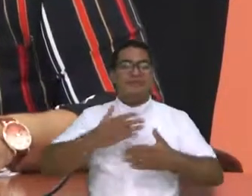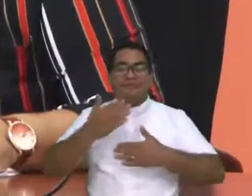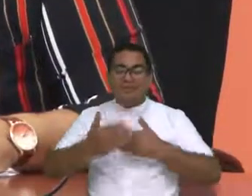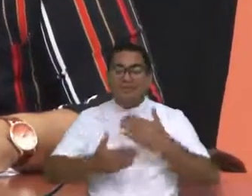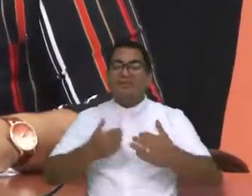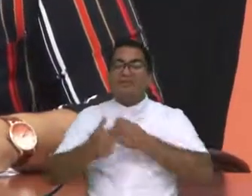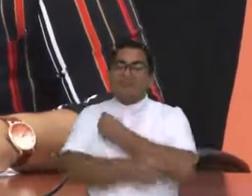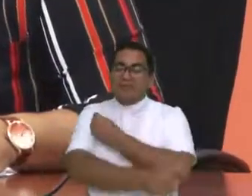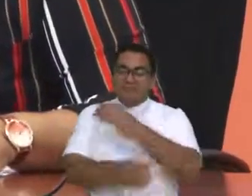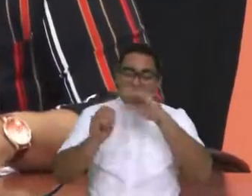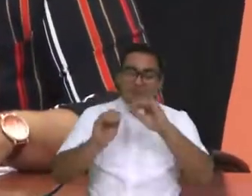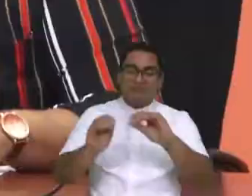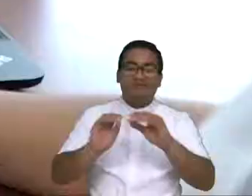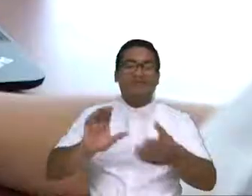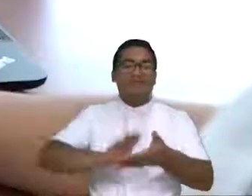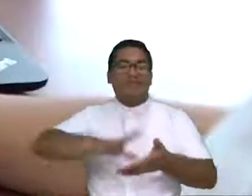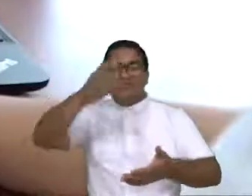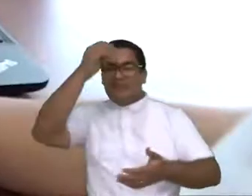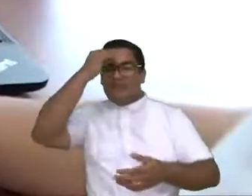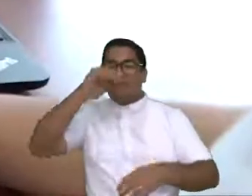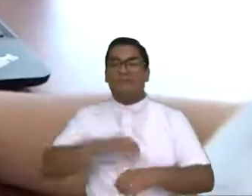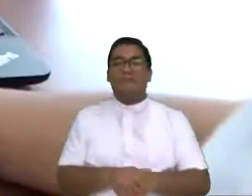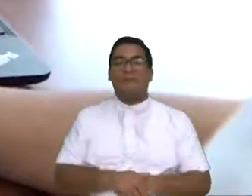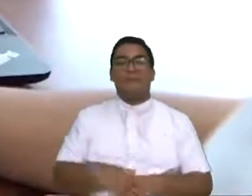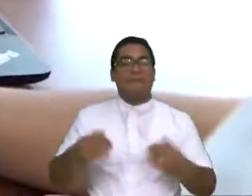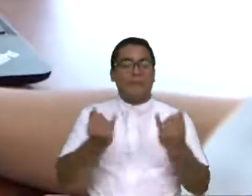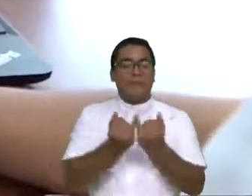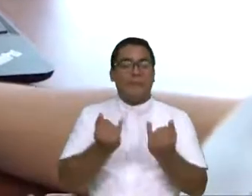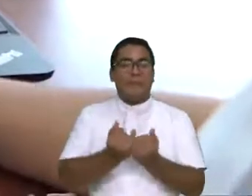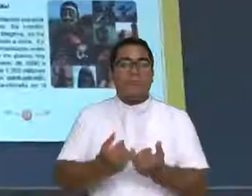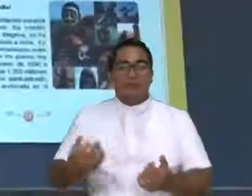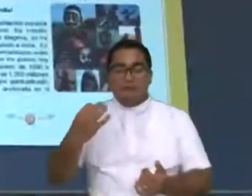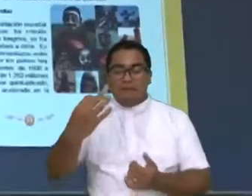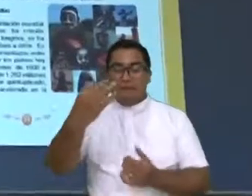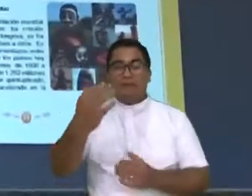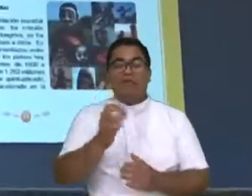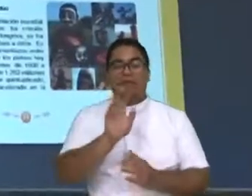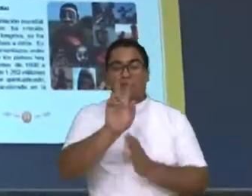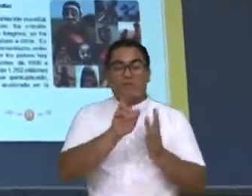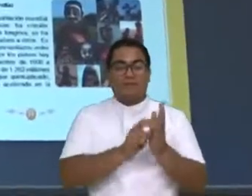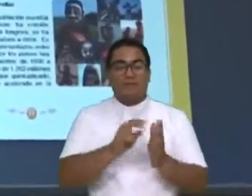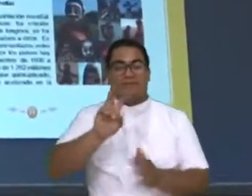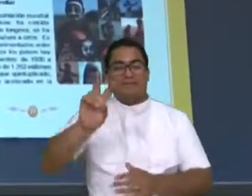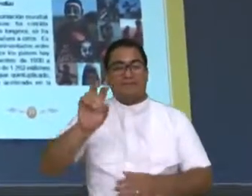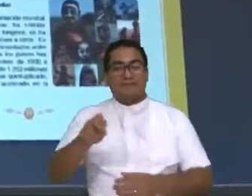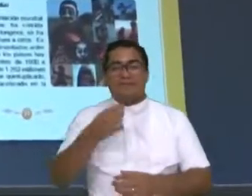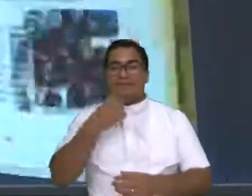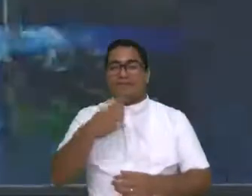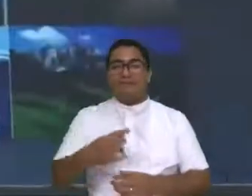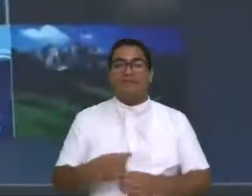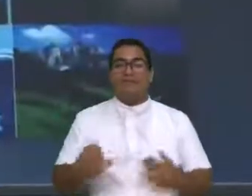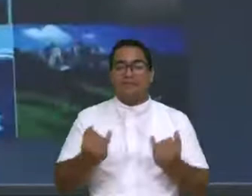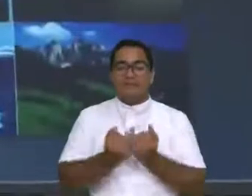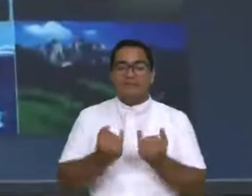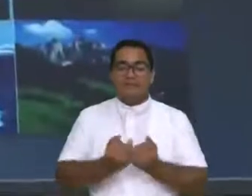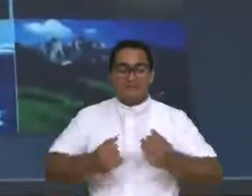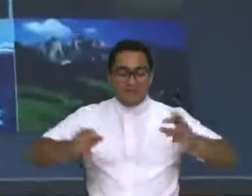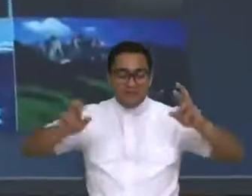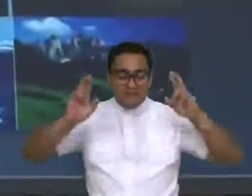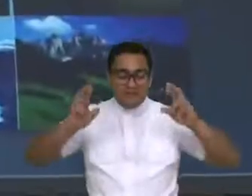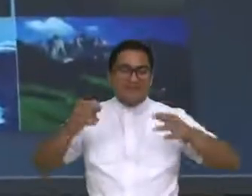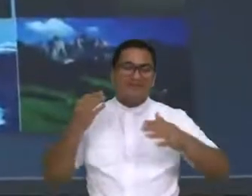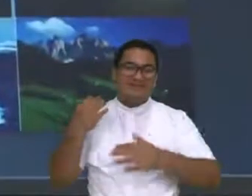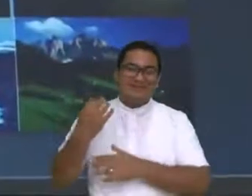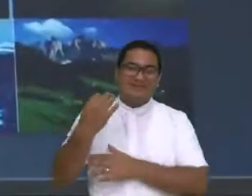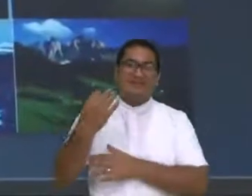los estudiantes. Asimismo, también tenemos proyecciones en este 2020, en el cual tenemos un gran reto,